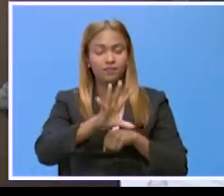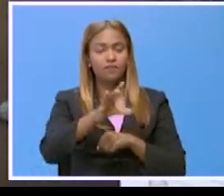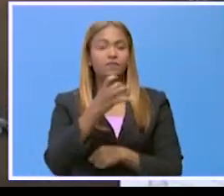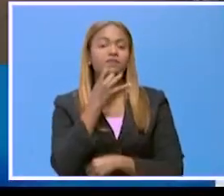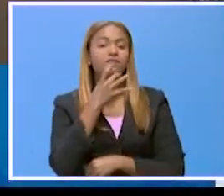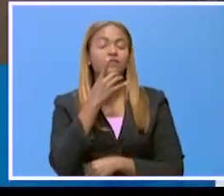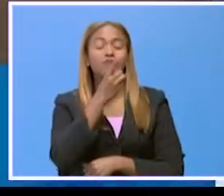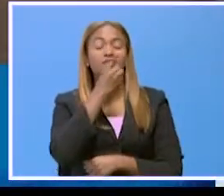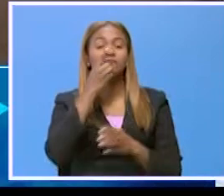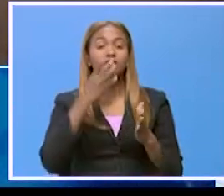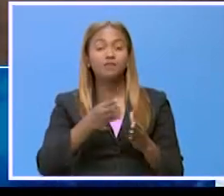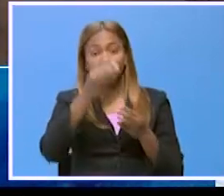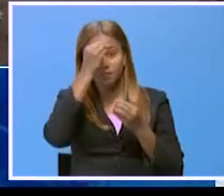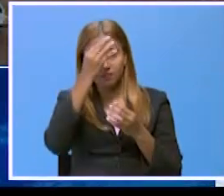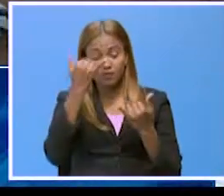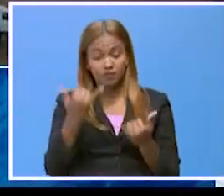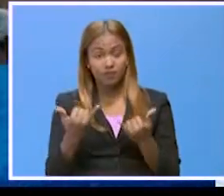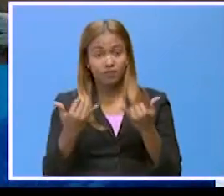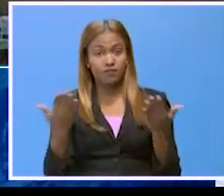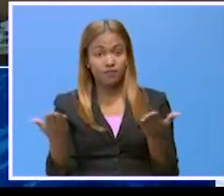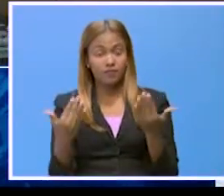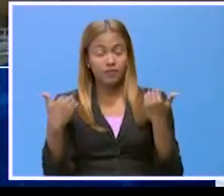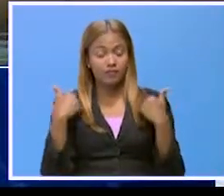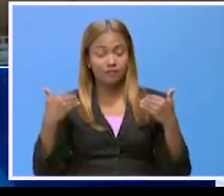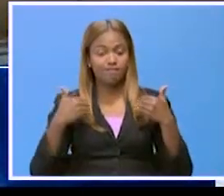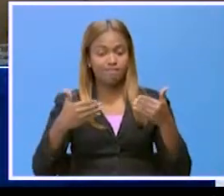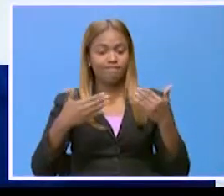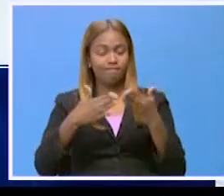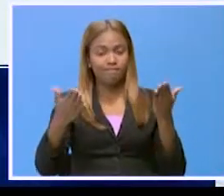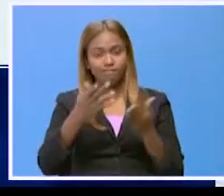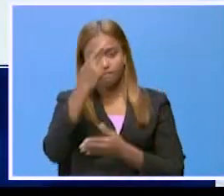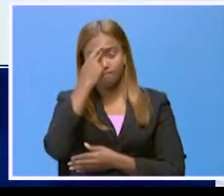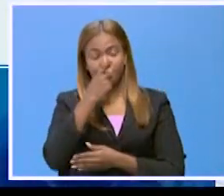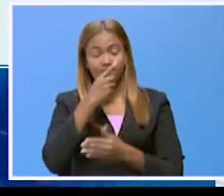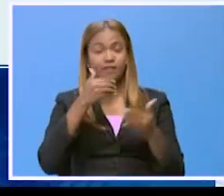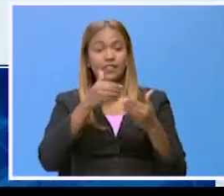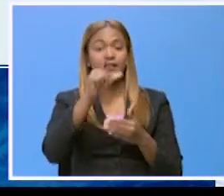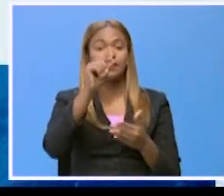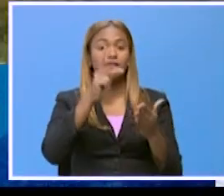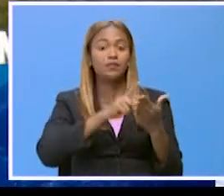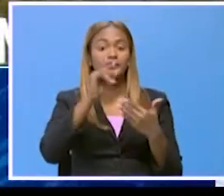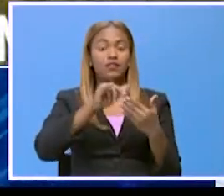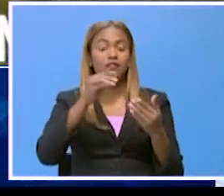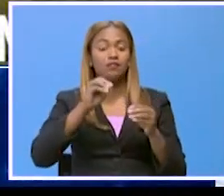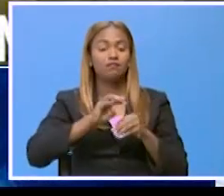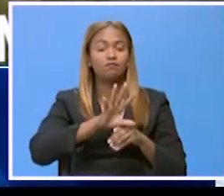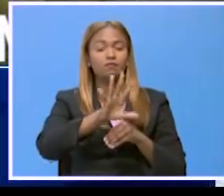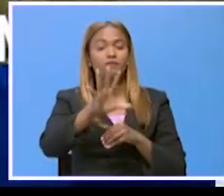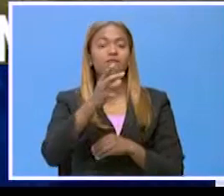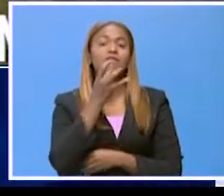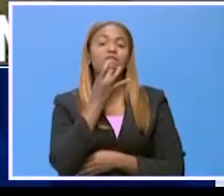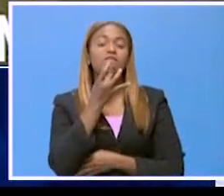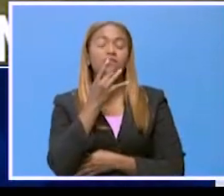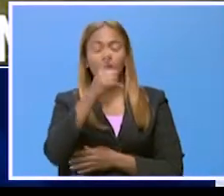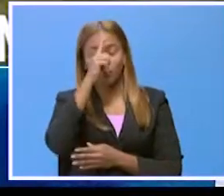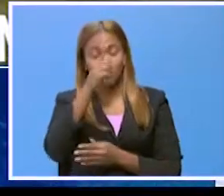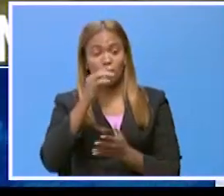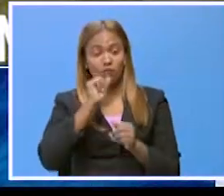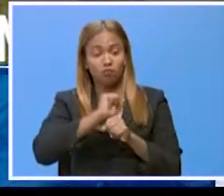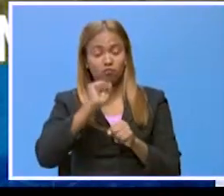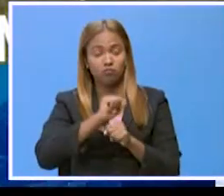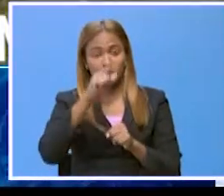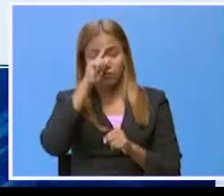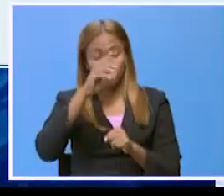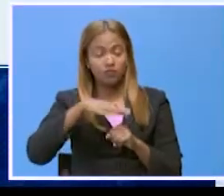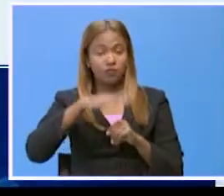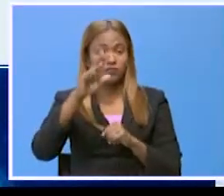dominicana reveló que en la actualidad está en ejecución en el país casi 20 proyectos de transmisión de energía por una inversión de